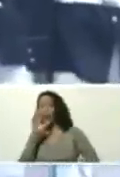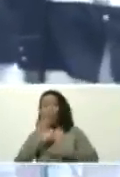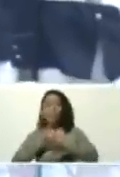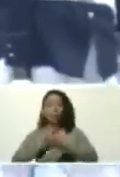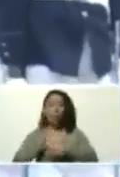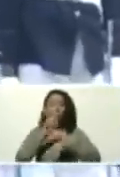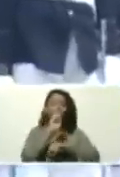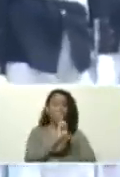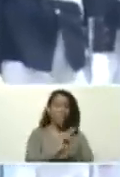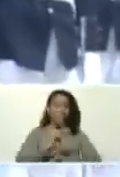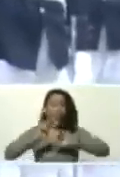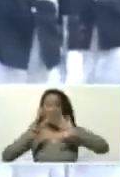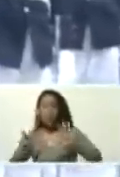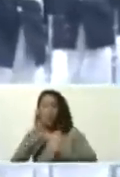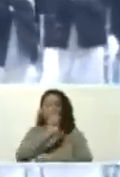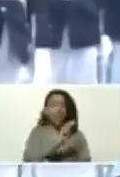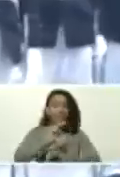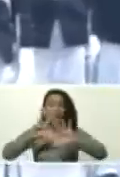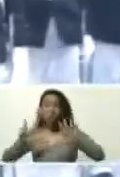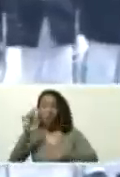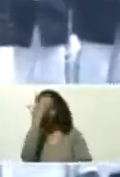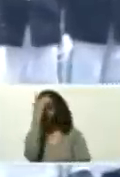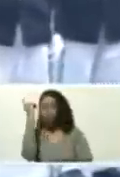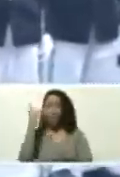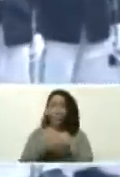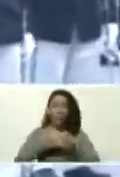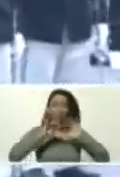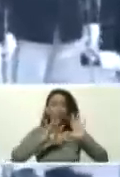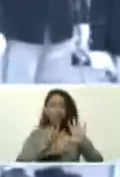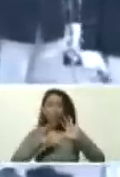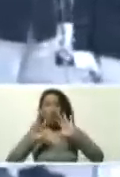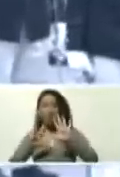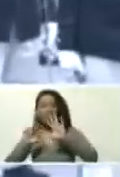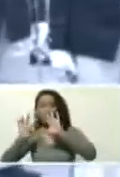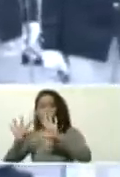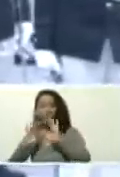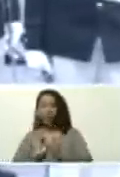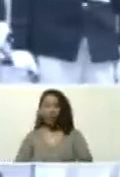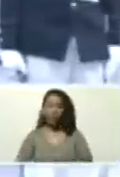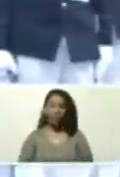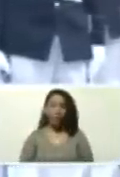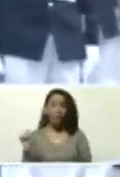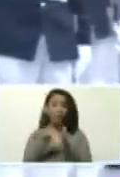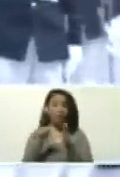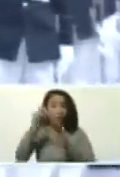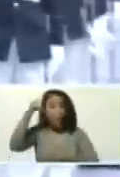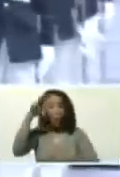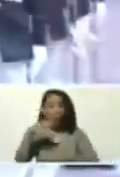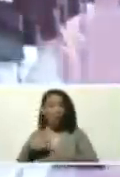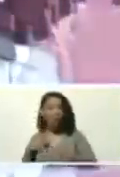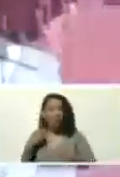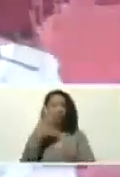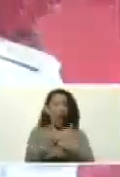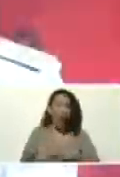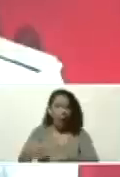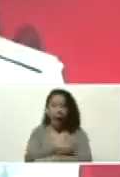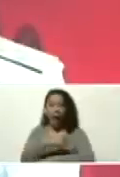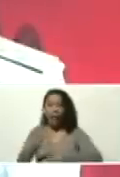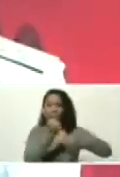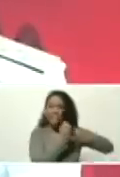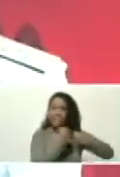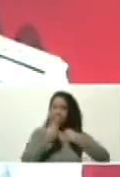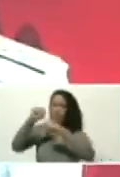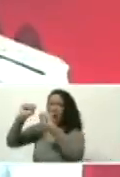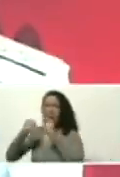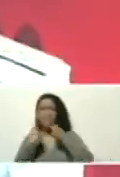27 y 28 de febrero de 1989, donde el pueblo se lanzó a las calles en rechazo a las